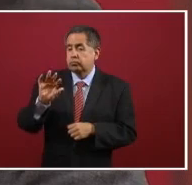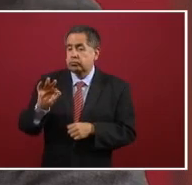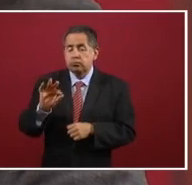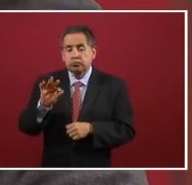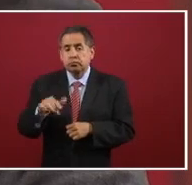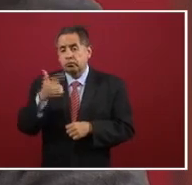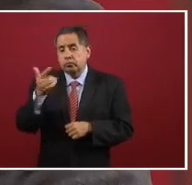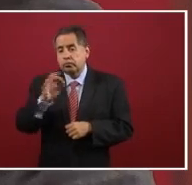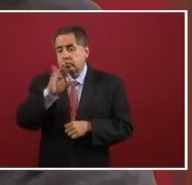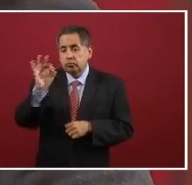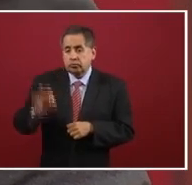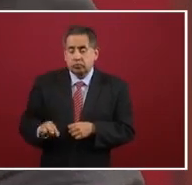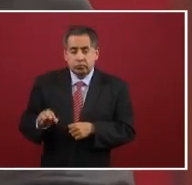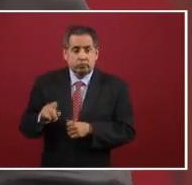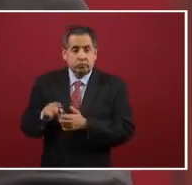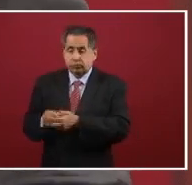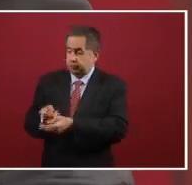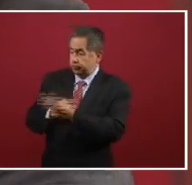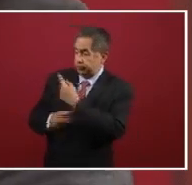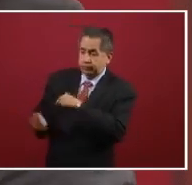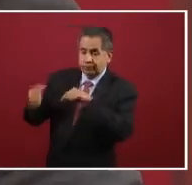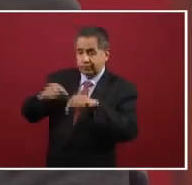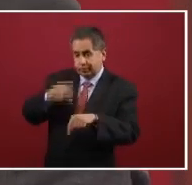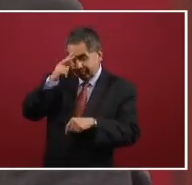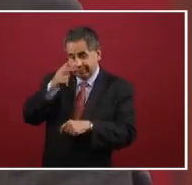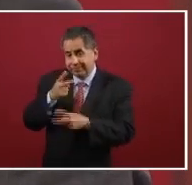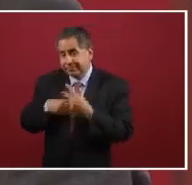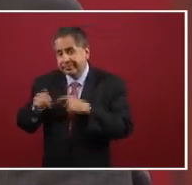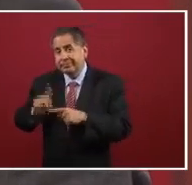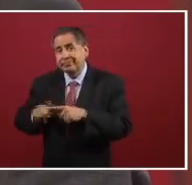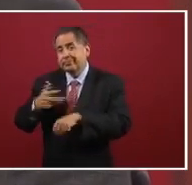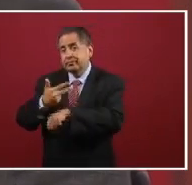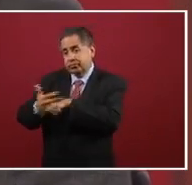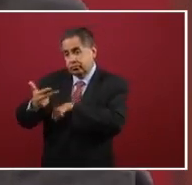47% de las personas que están atravesando México provienen de Honduras.